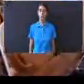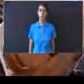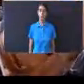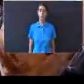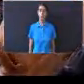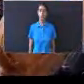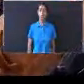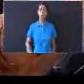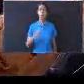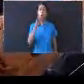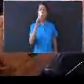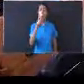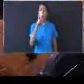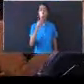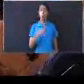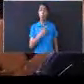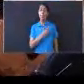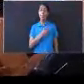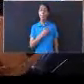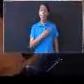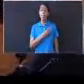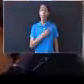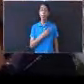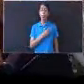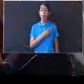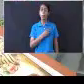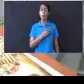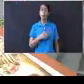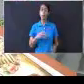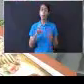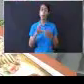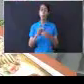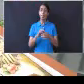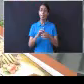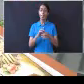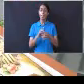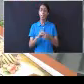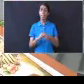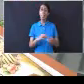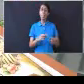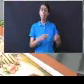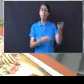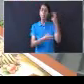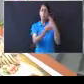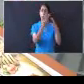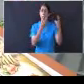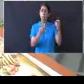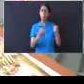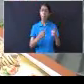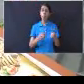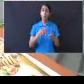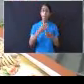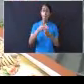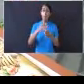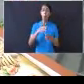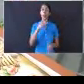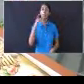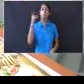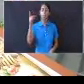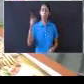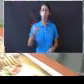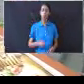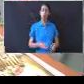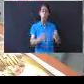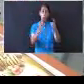Un deseo de restitución para nuestra vida de parte de Dios. Lo recibe usted.